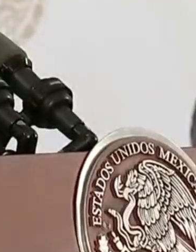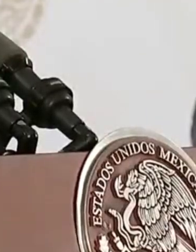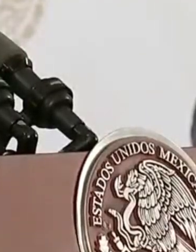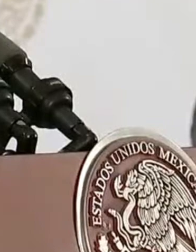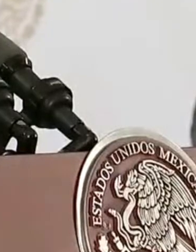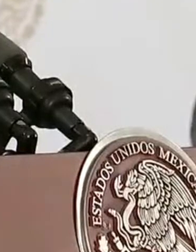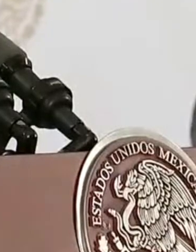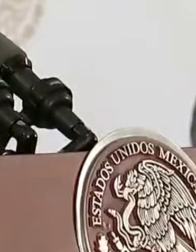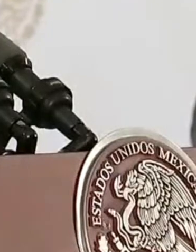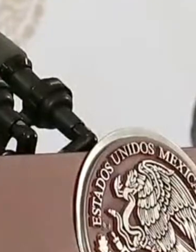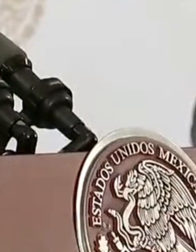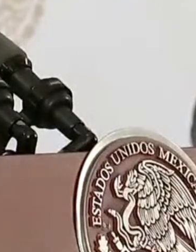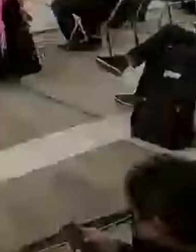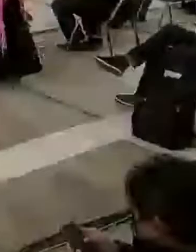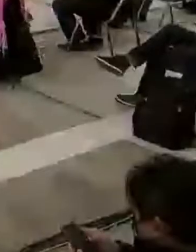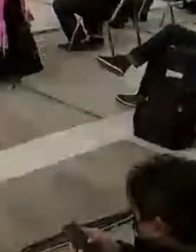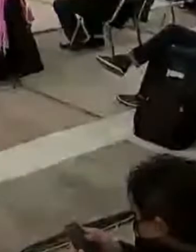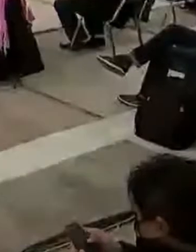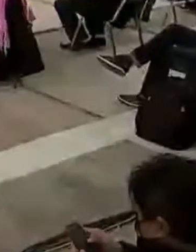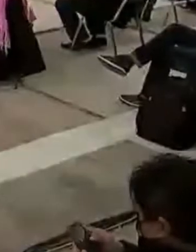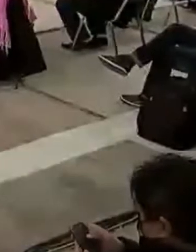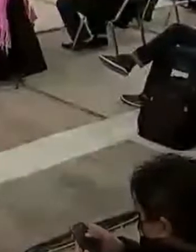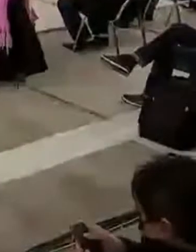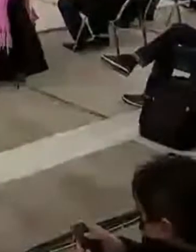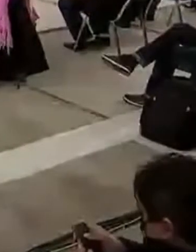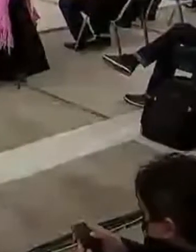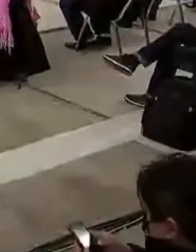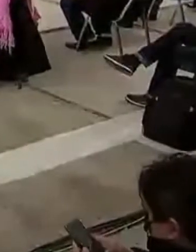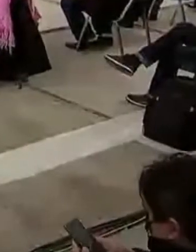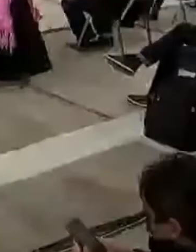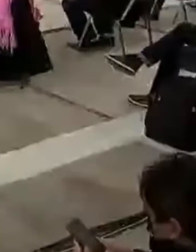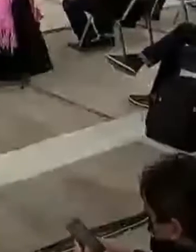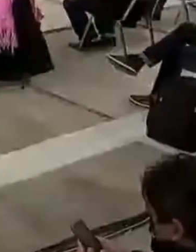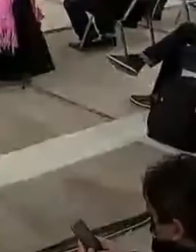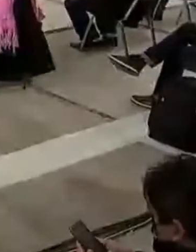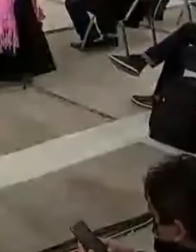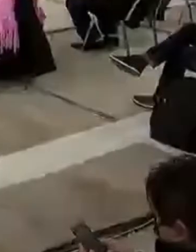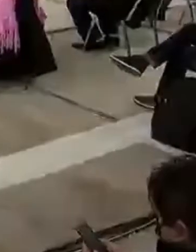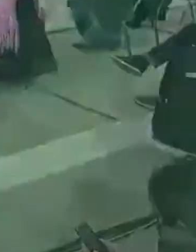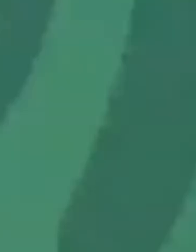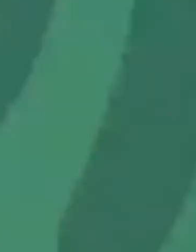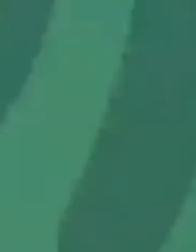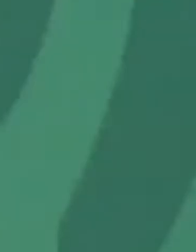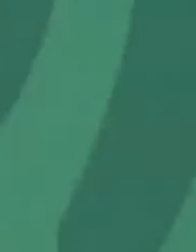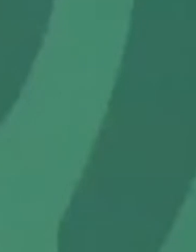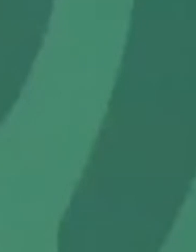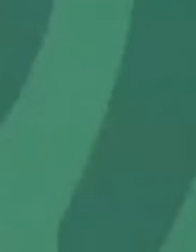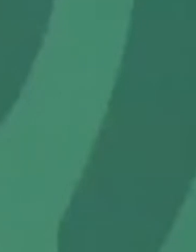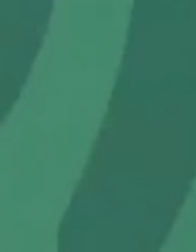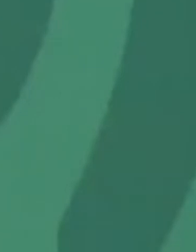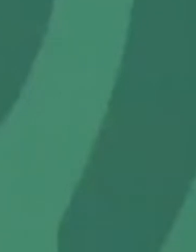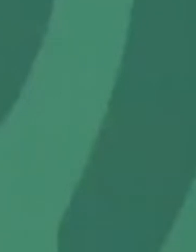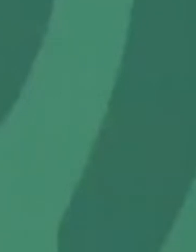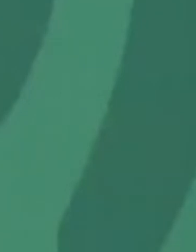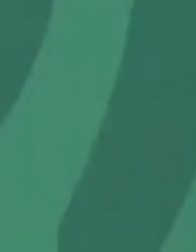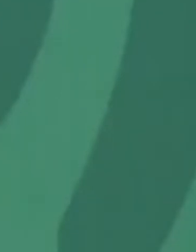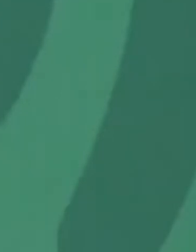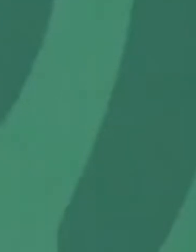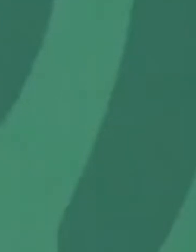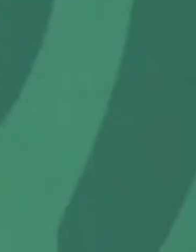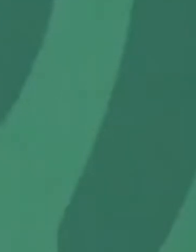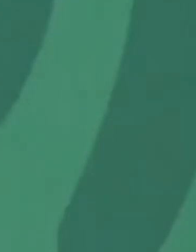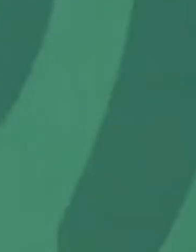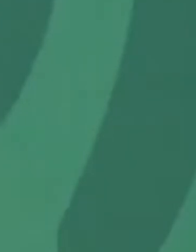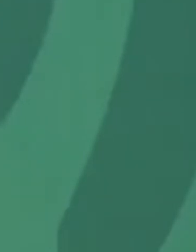atrajo la Fiscalía General de la República. Mañana, como lo hacemos cada mes, se da